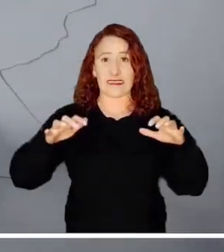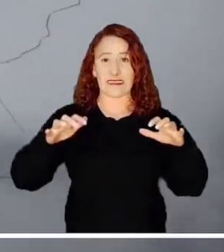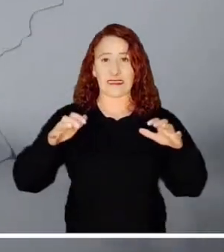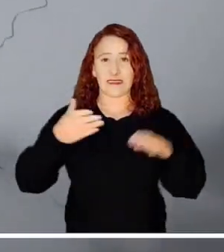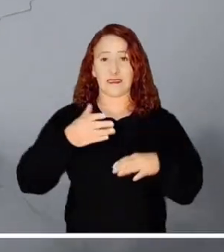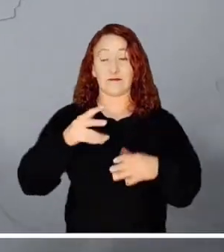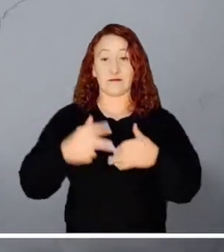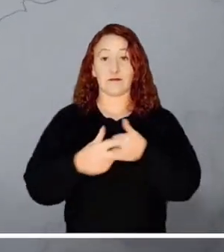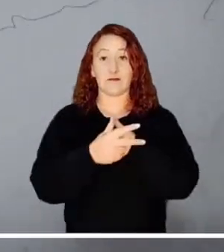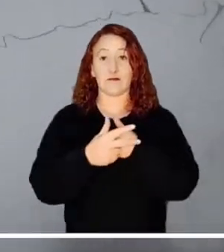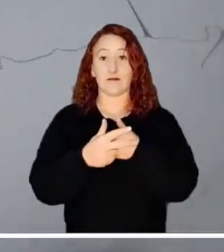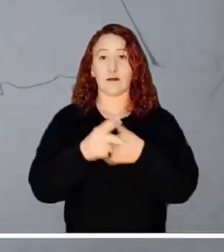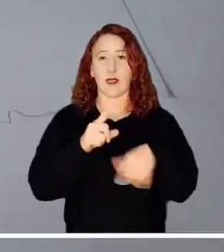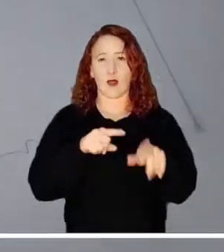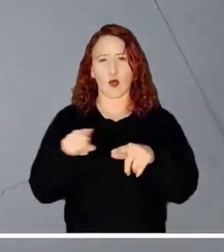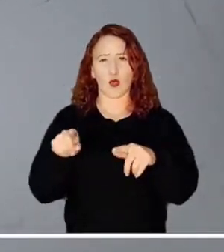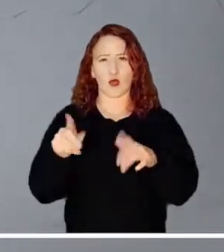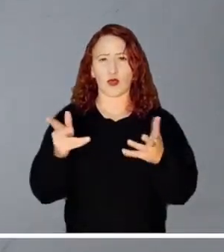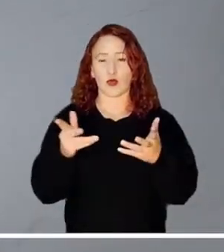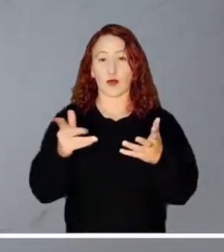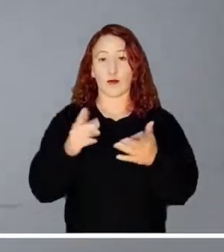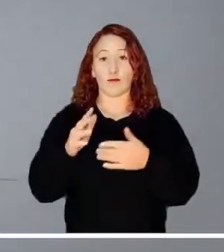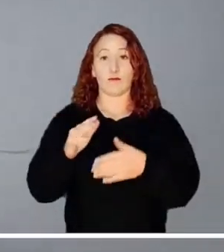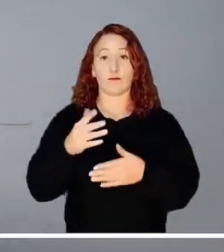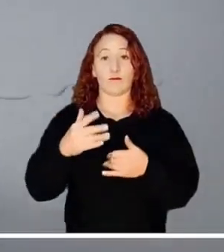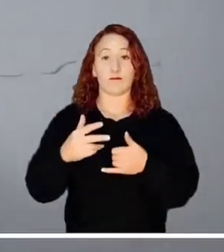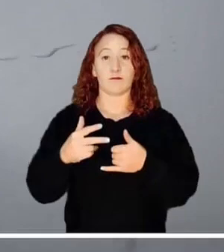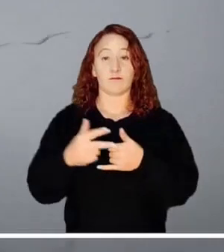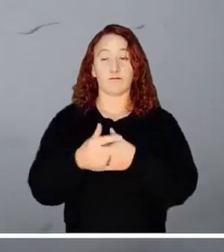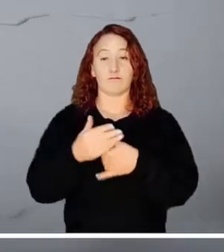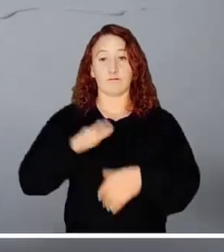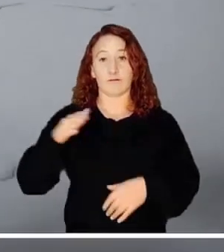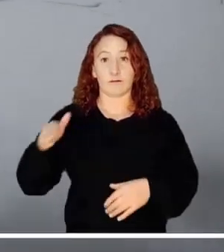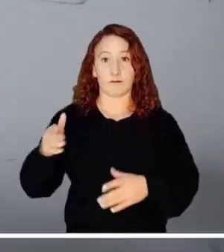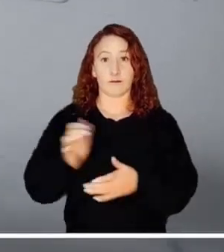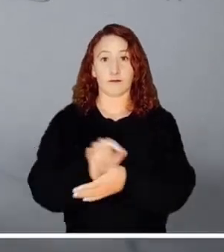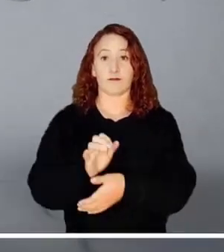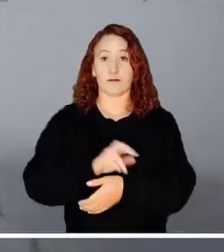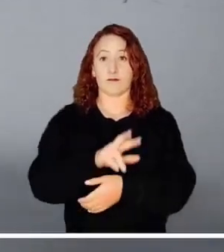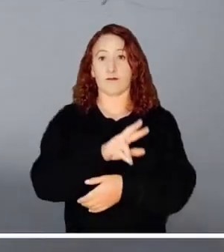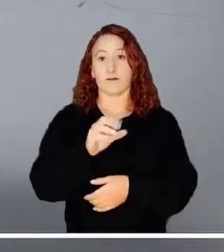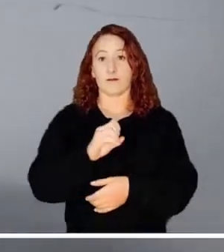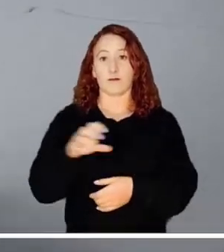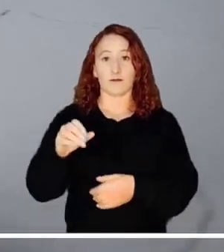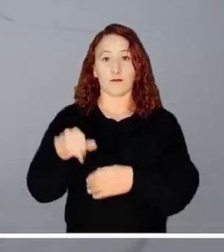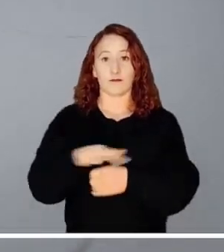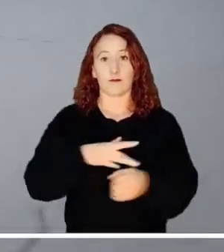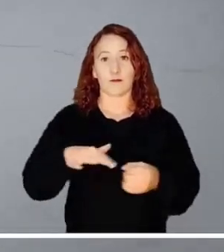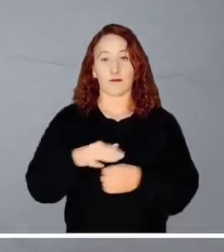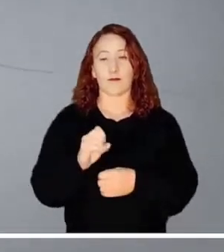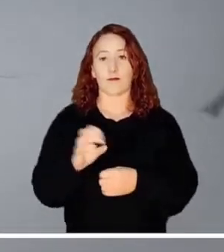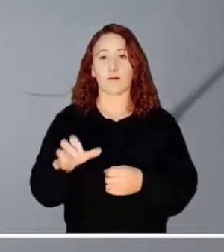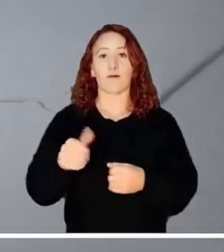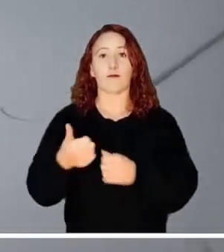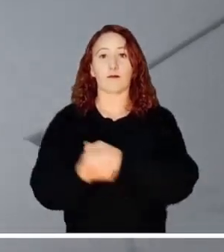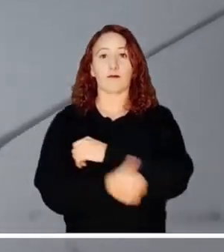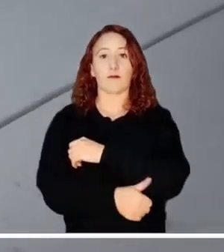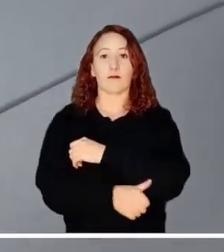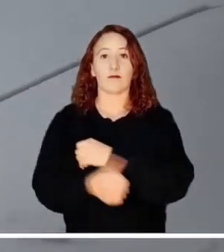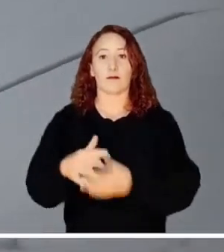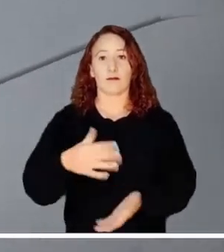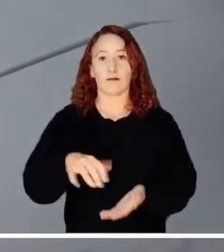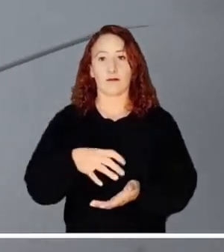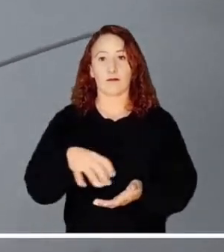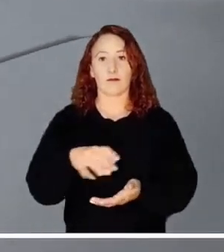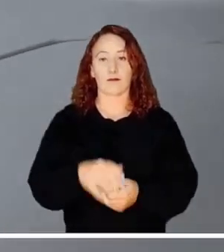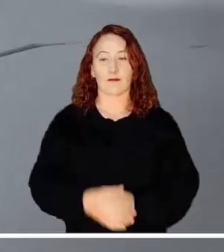se estiman algunas precipitaciones. Las lluvias andinas serían ocasionales y se esperan en Antioquia, Eje Cafetero,